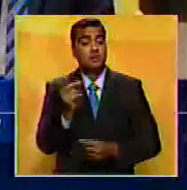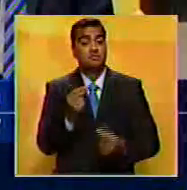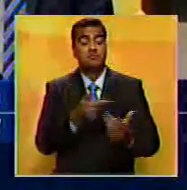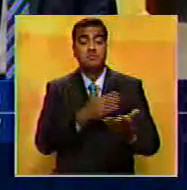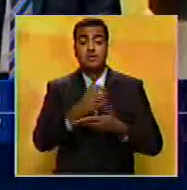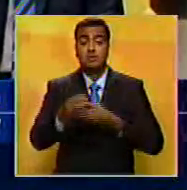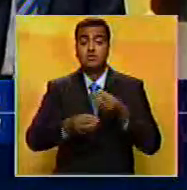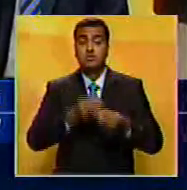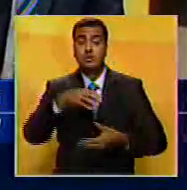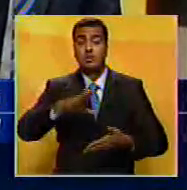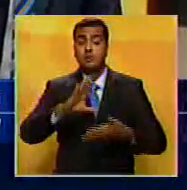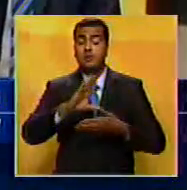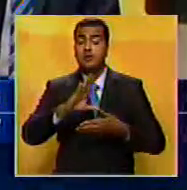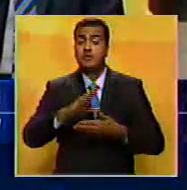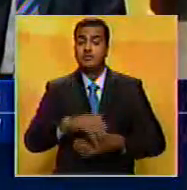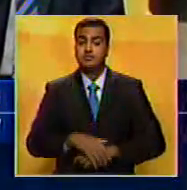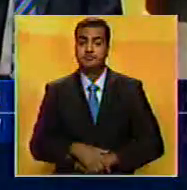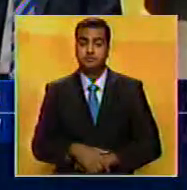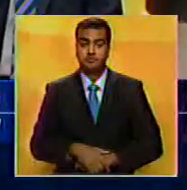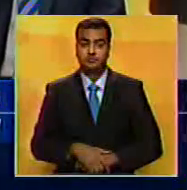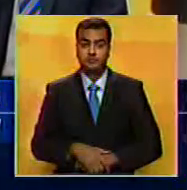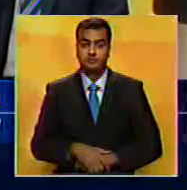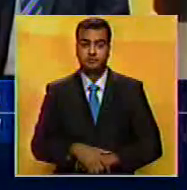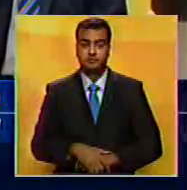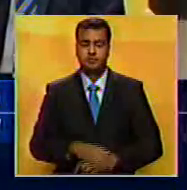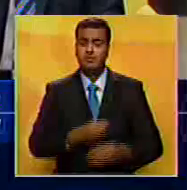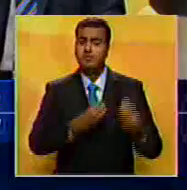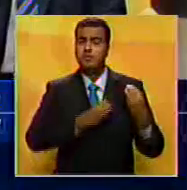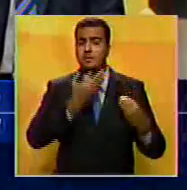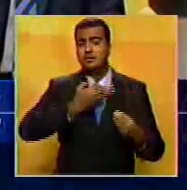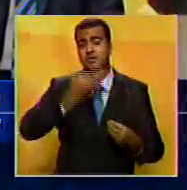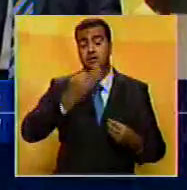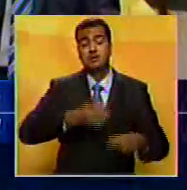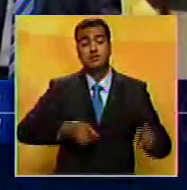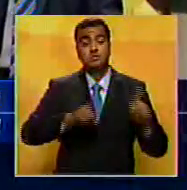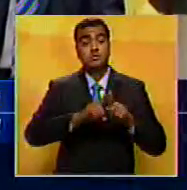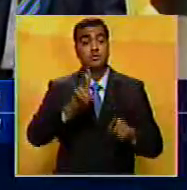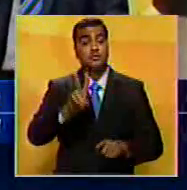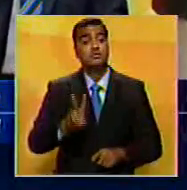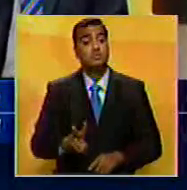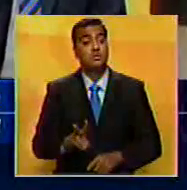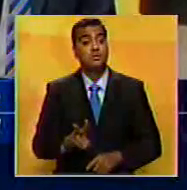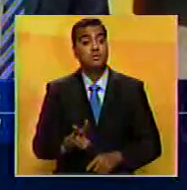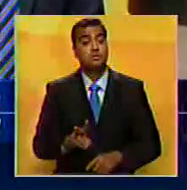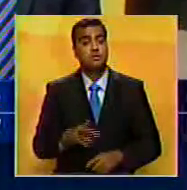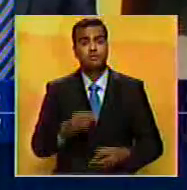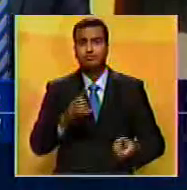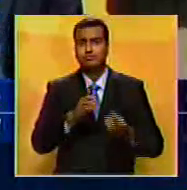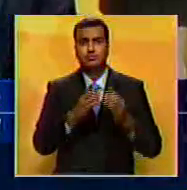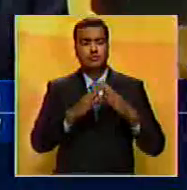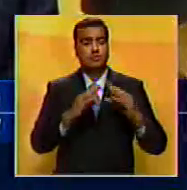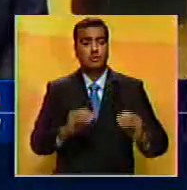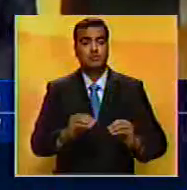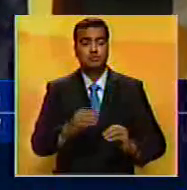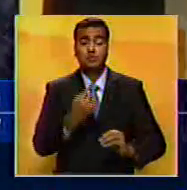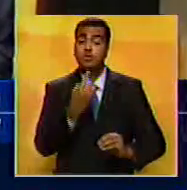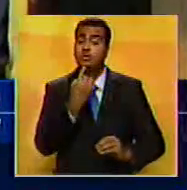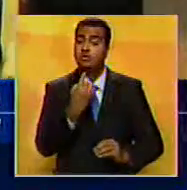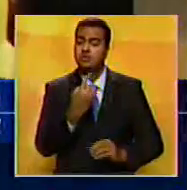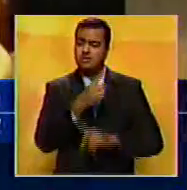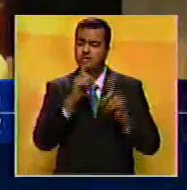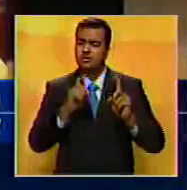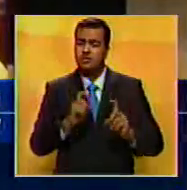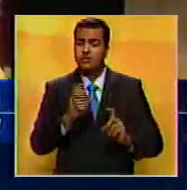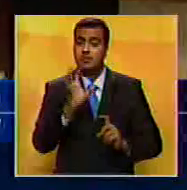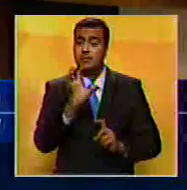la Organización de Estados Americanos. Por otra parte, el mandatario aseguró que la situación en Venezuela es un desastre. Así lo indicó al ser consultado